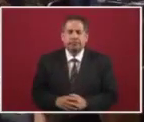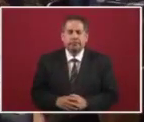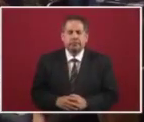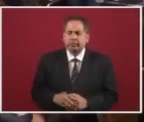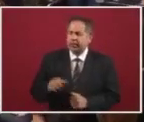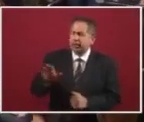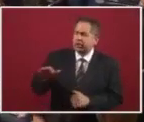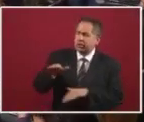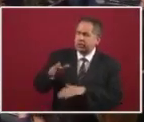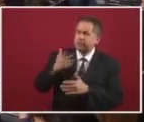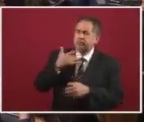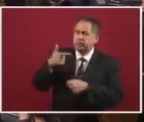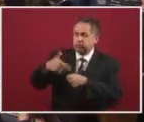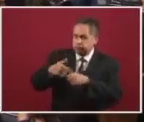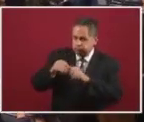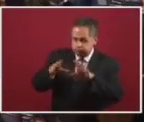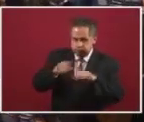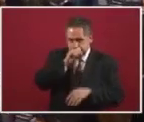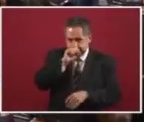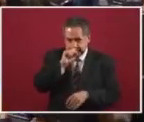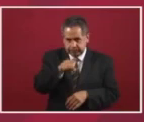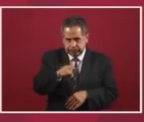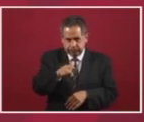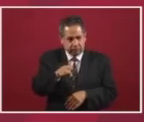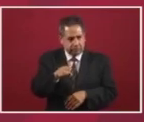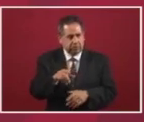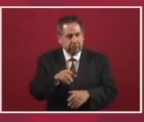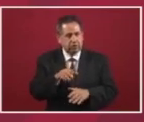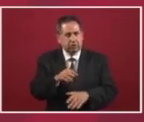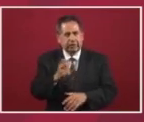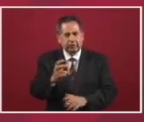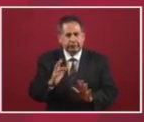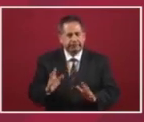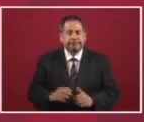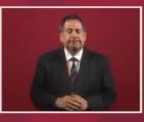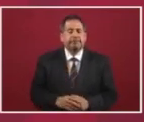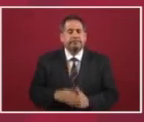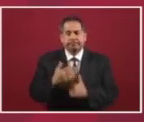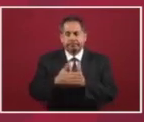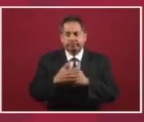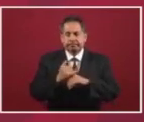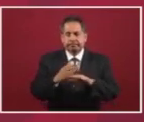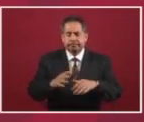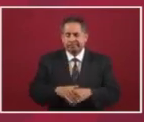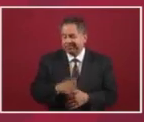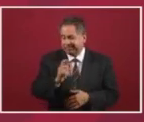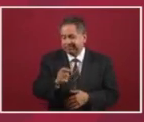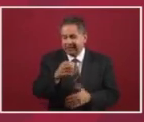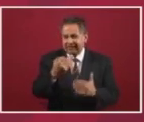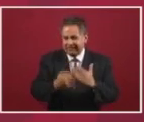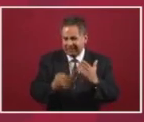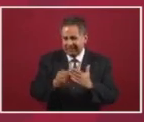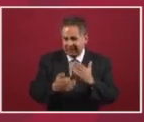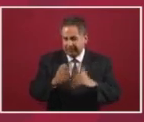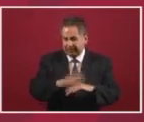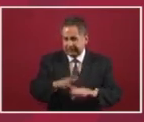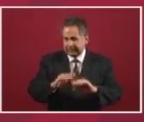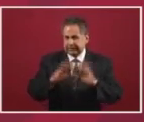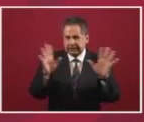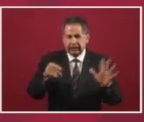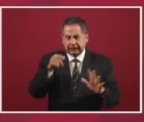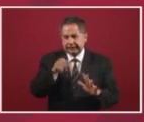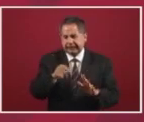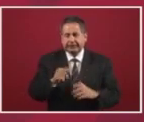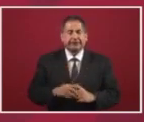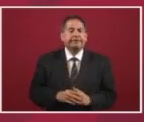Miren, vamos a informar sobre eso, porque hace falta aclarar que